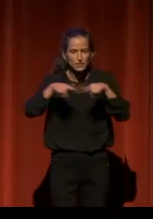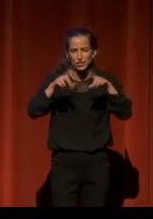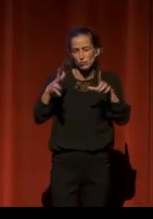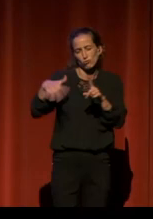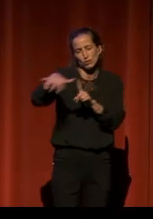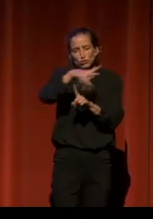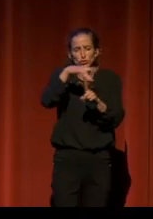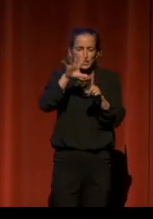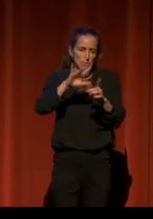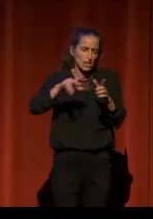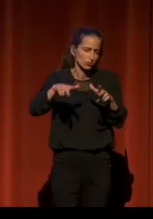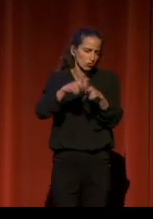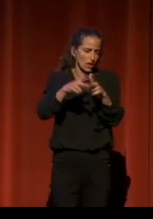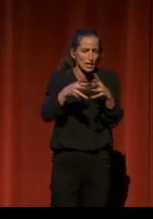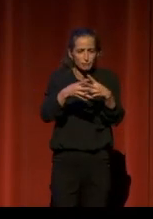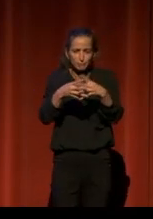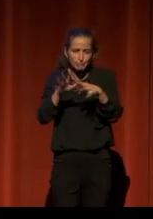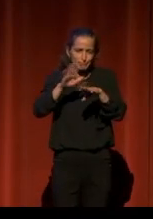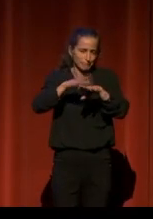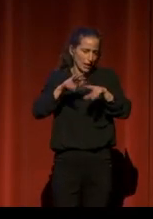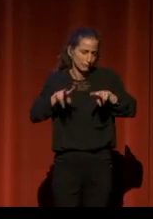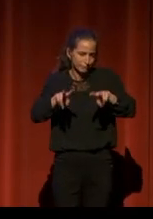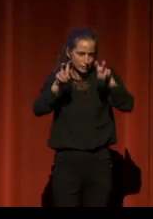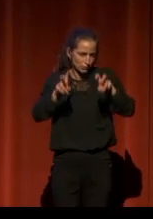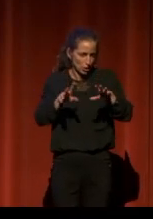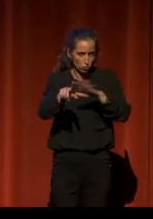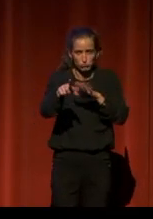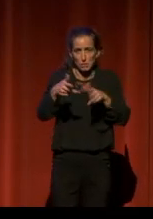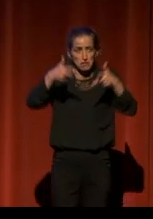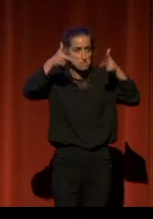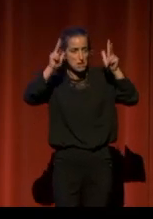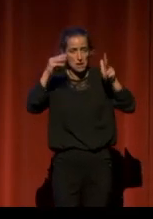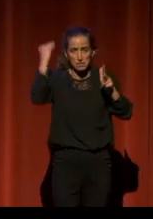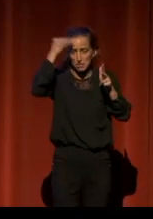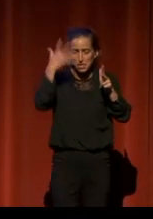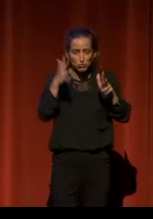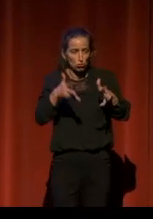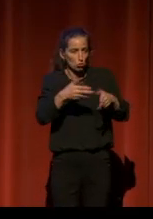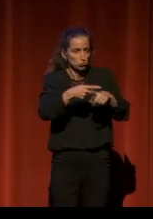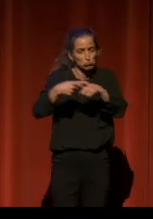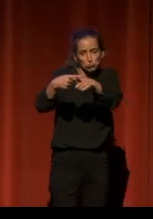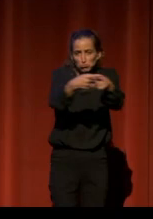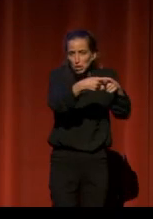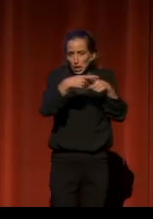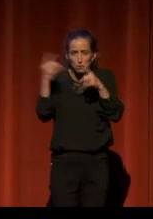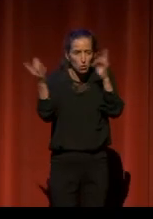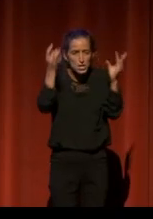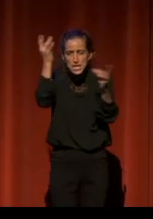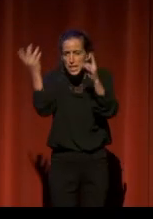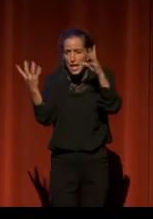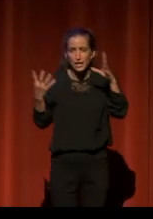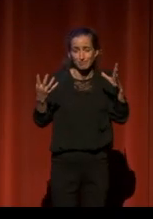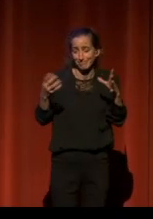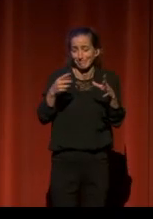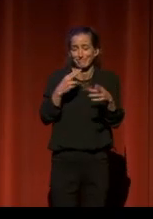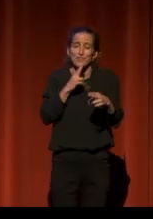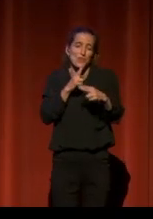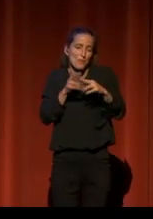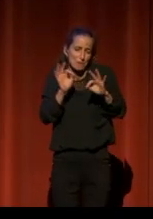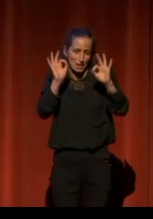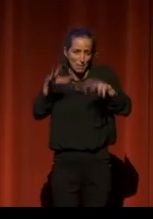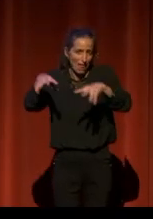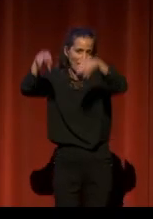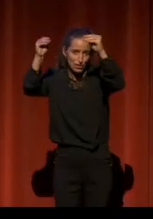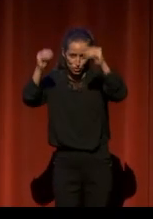infraestructuras sociales que promueven el conocimiento libre La colisión de ideas la experiencia de compartir la idea de comunidad Palacios del pueblo que están